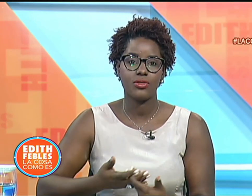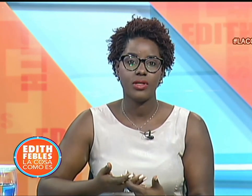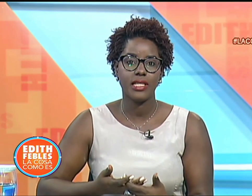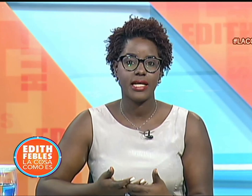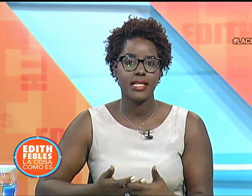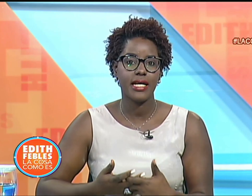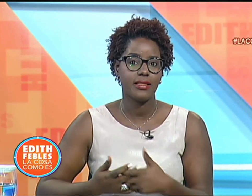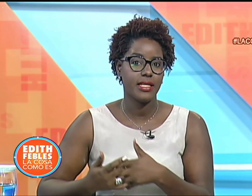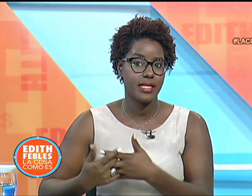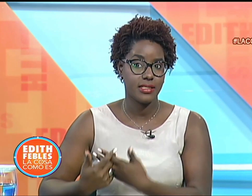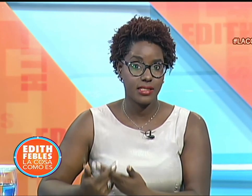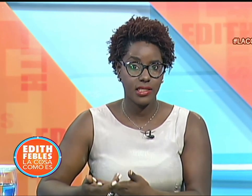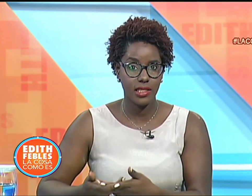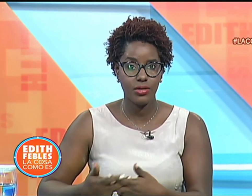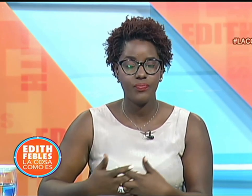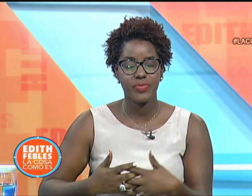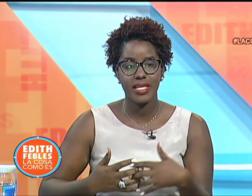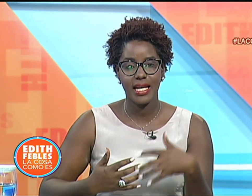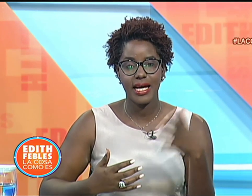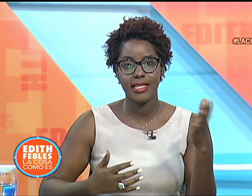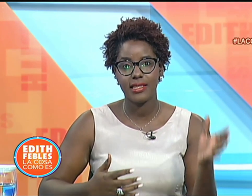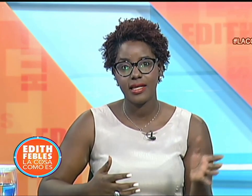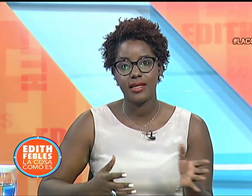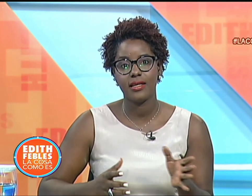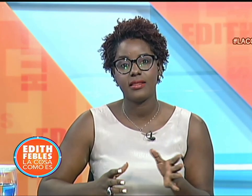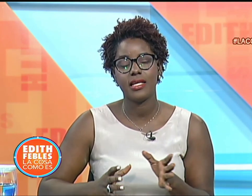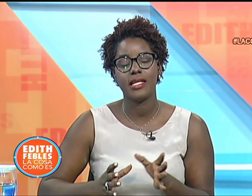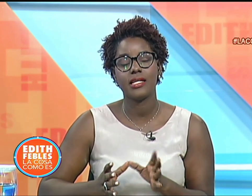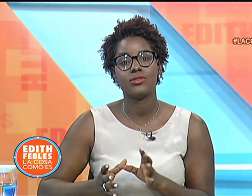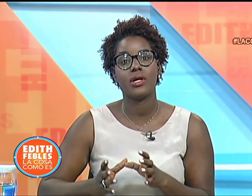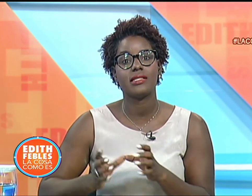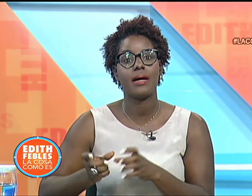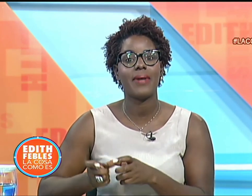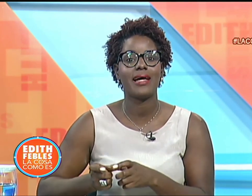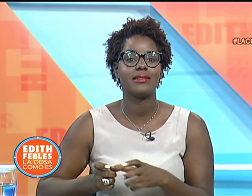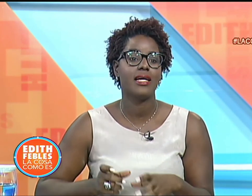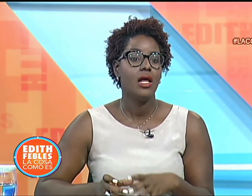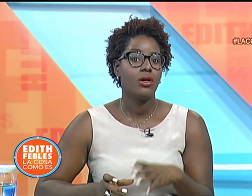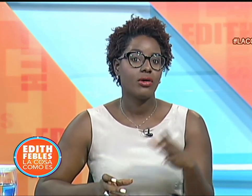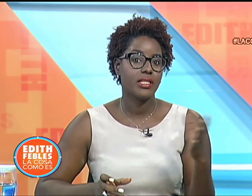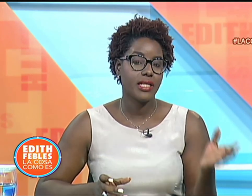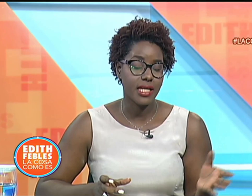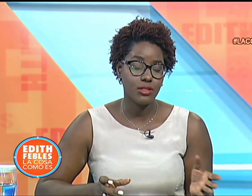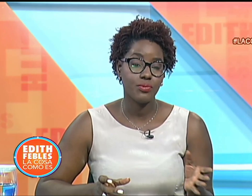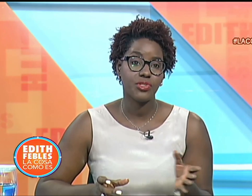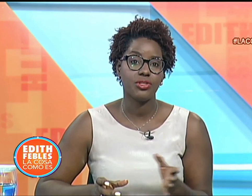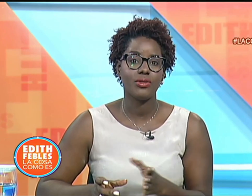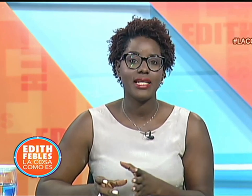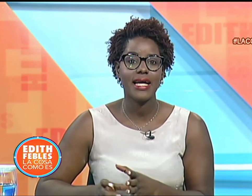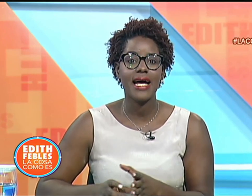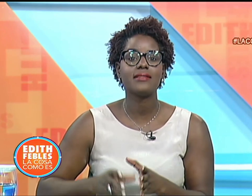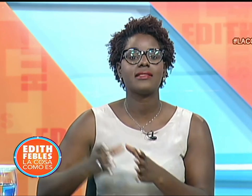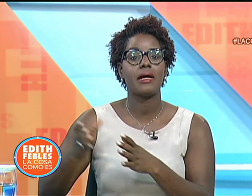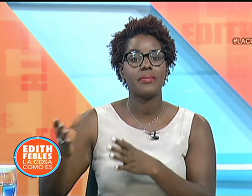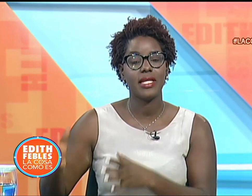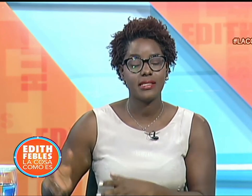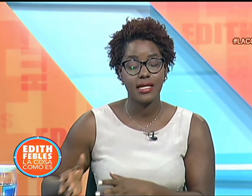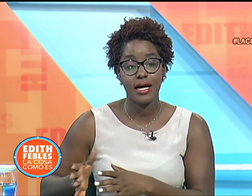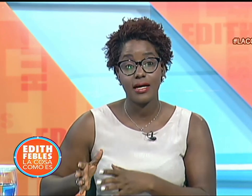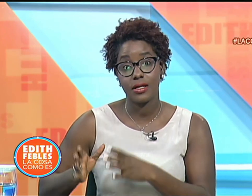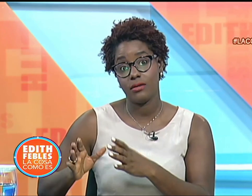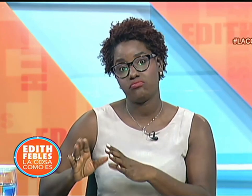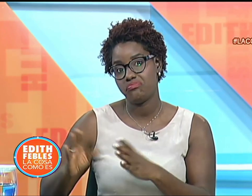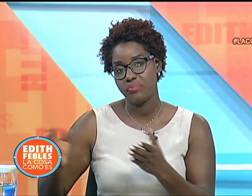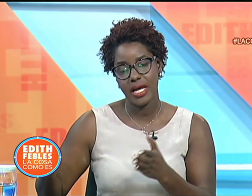era solidaridad. En ese sentido, ya la gente tiene eso, esa parte. Los que tienen el subsidio del gas también